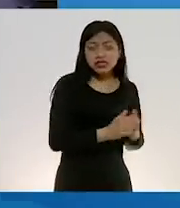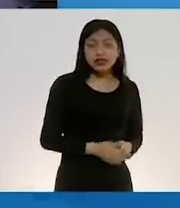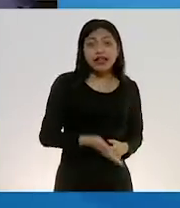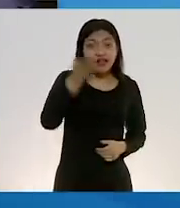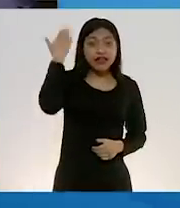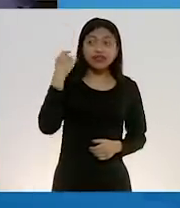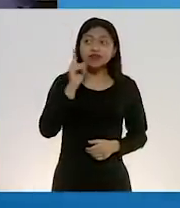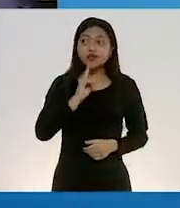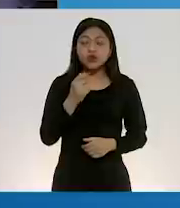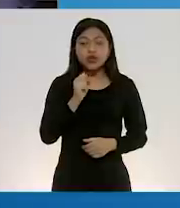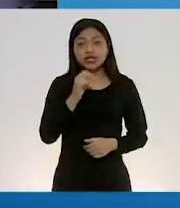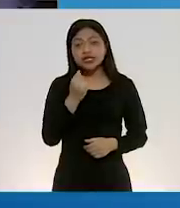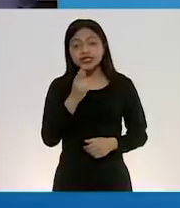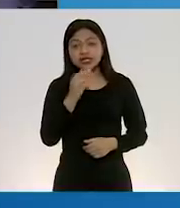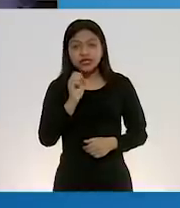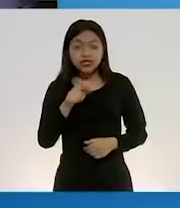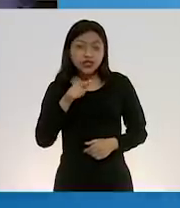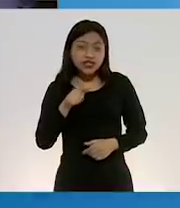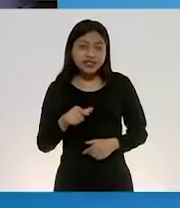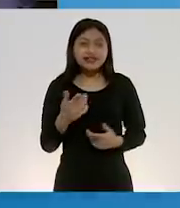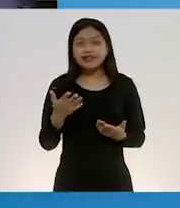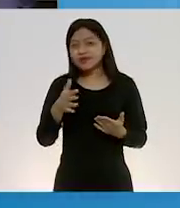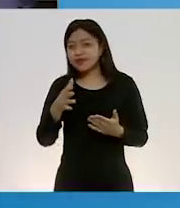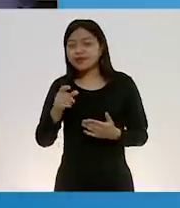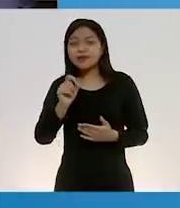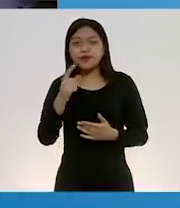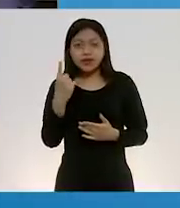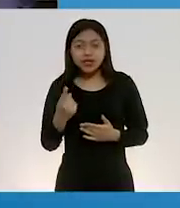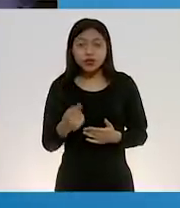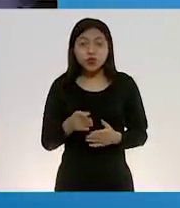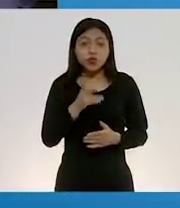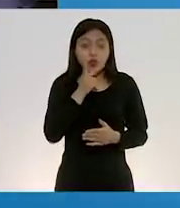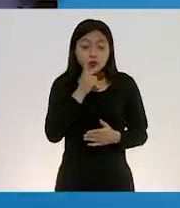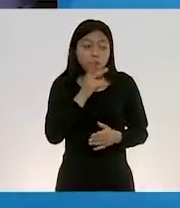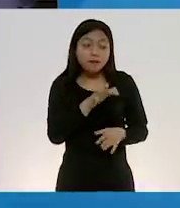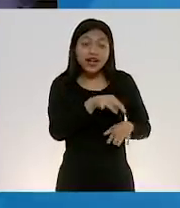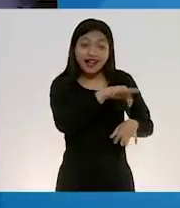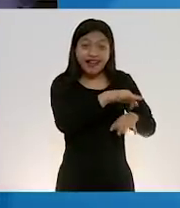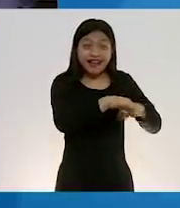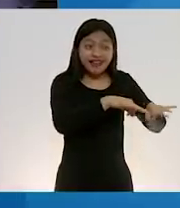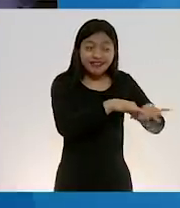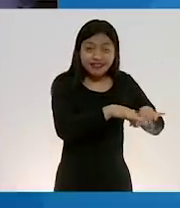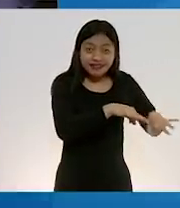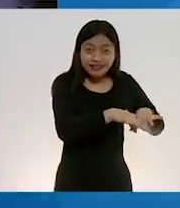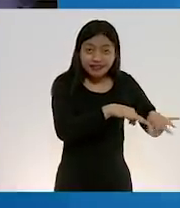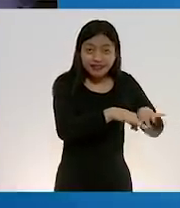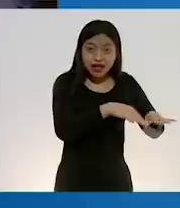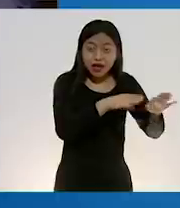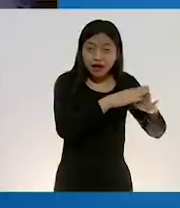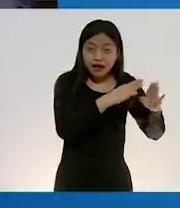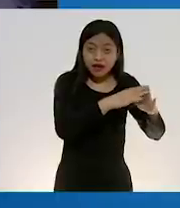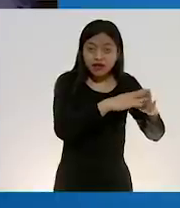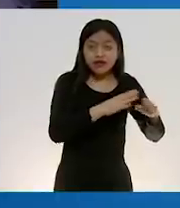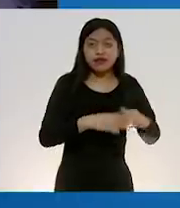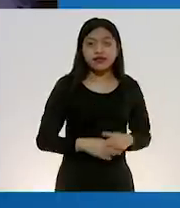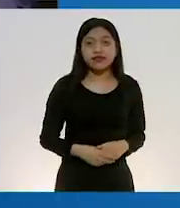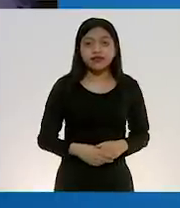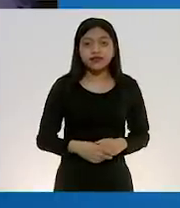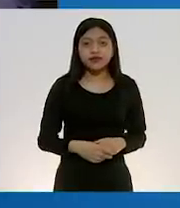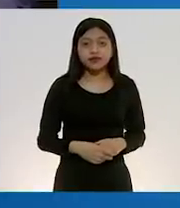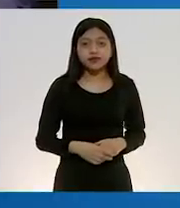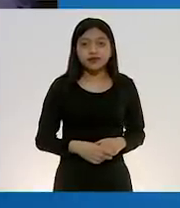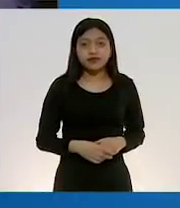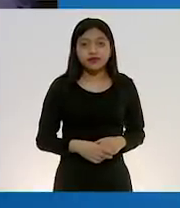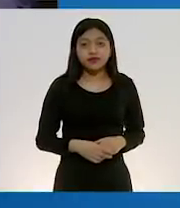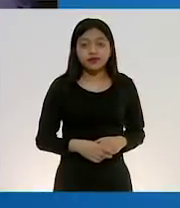lo sabemos en el XXI, que el marido trabajando en casa es el preámbulo del divorcio. Por lo tanto, si el marido está en la casa,